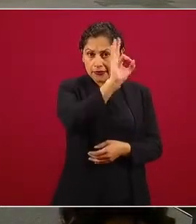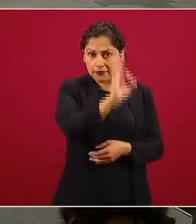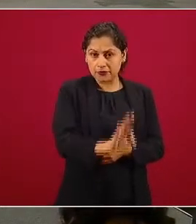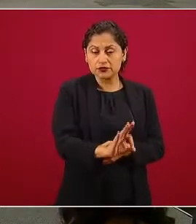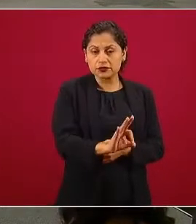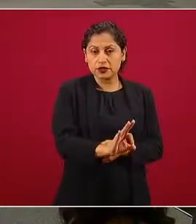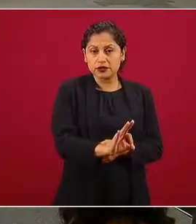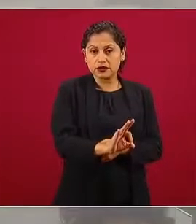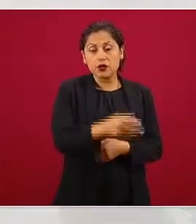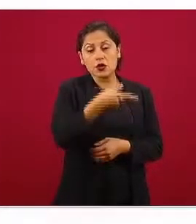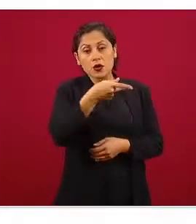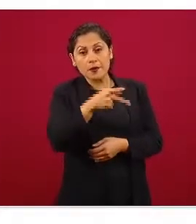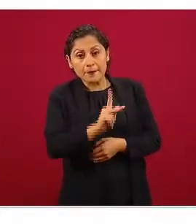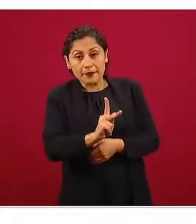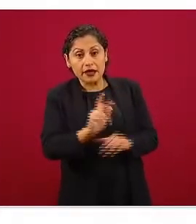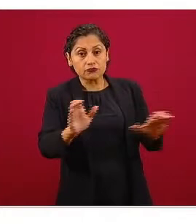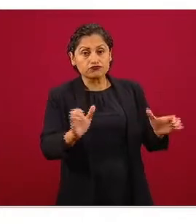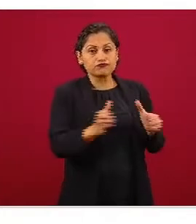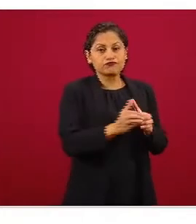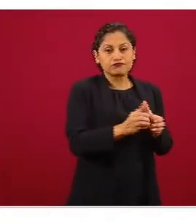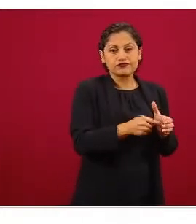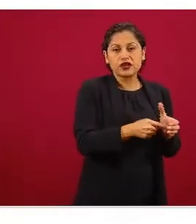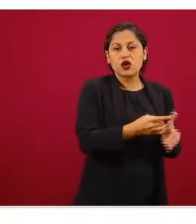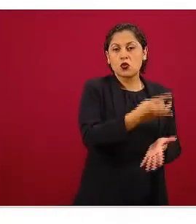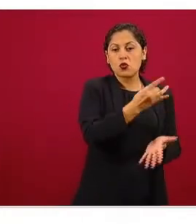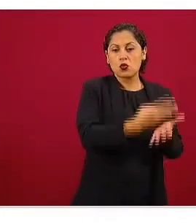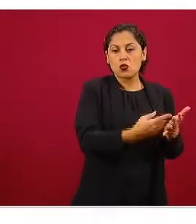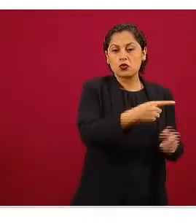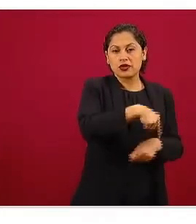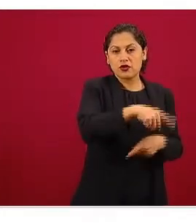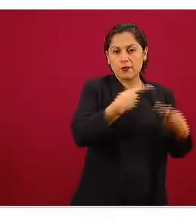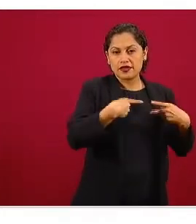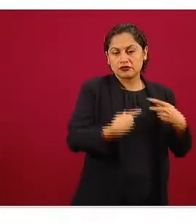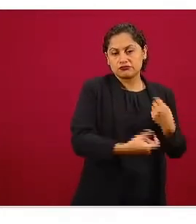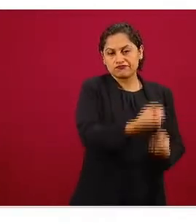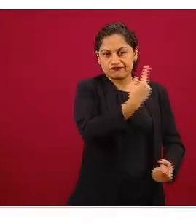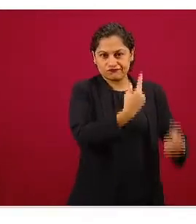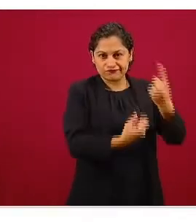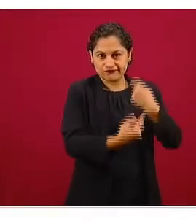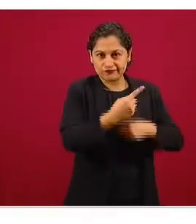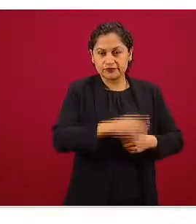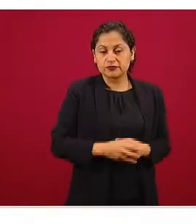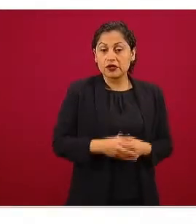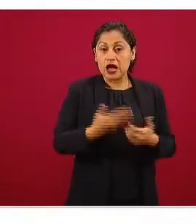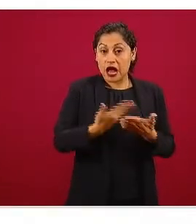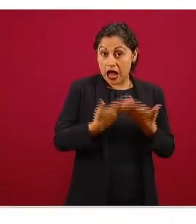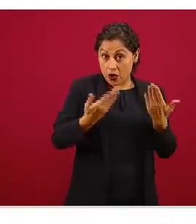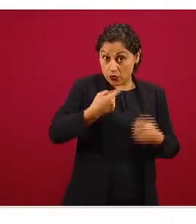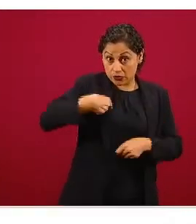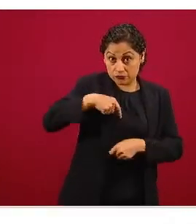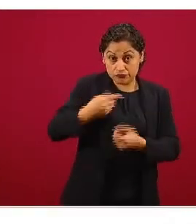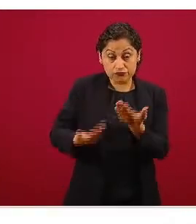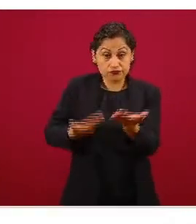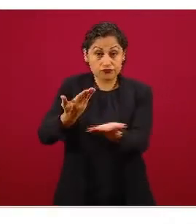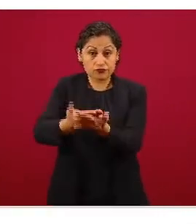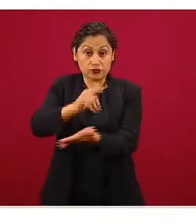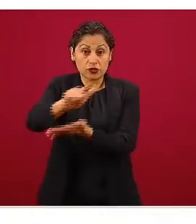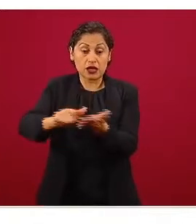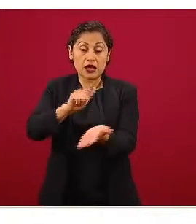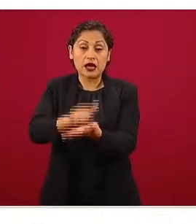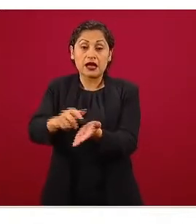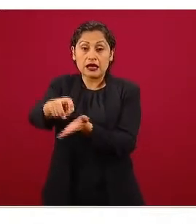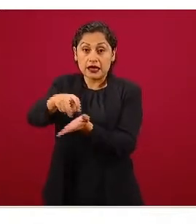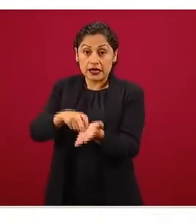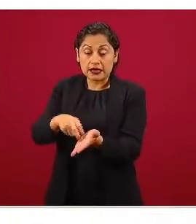solamente 1/3 de los trabajadores la recibe. Con la propuesta que estamos realizando, alrededor del